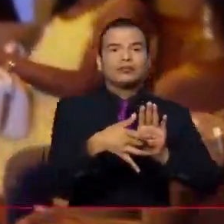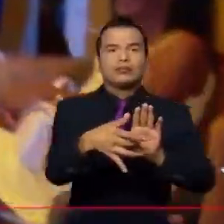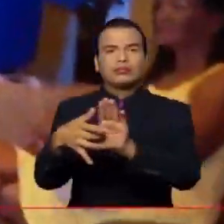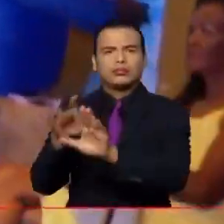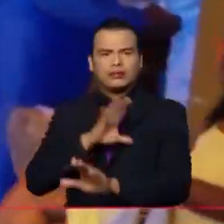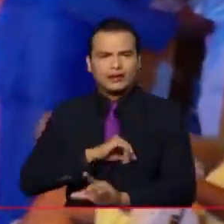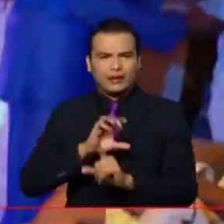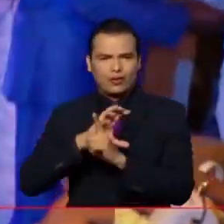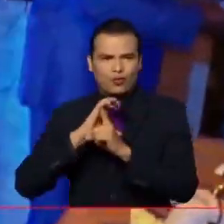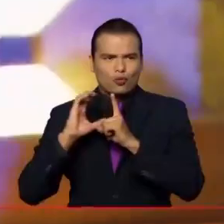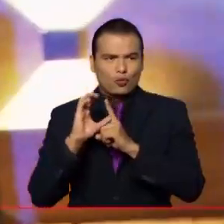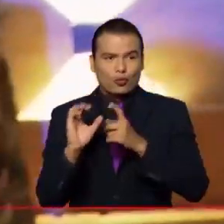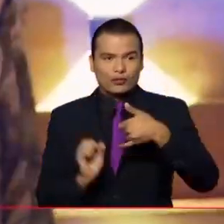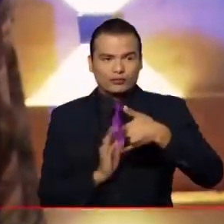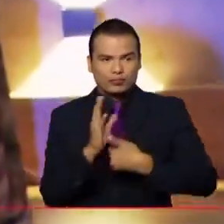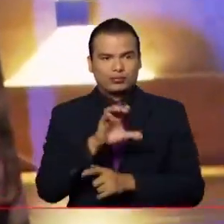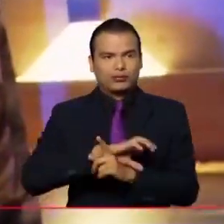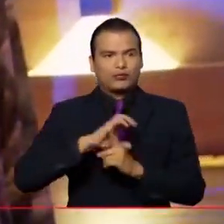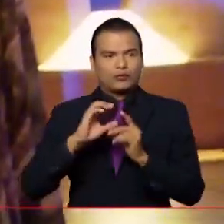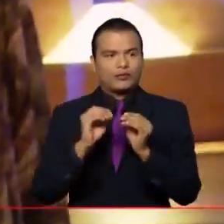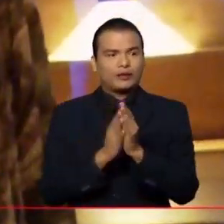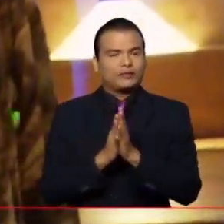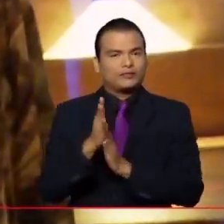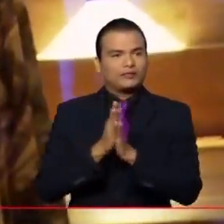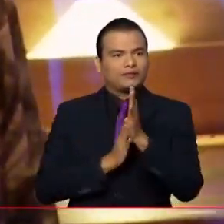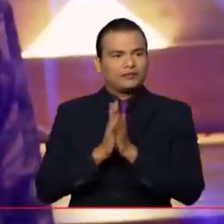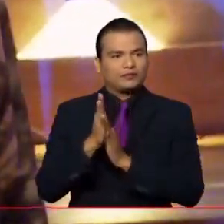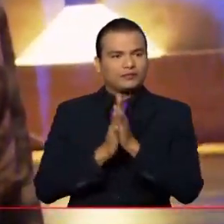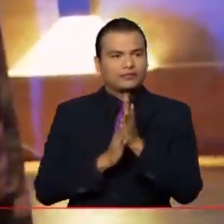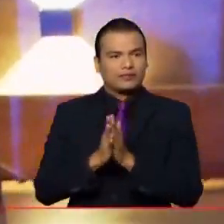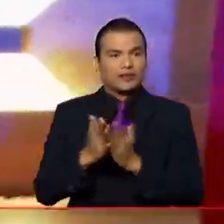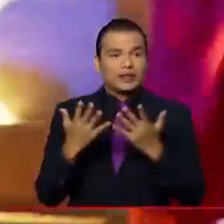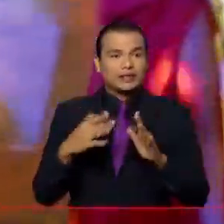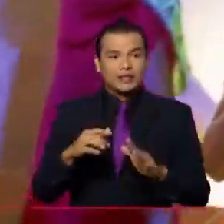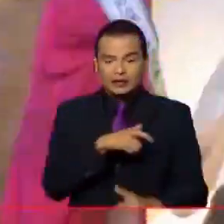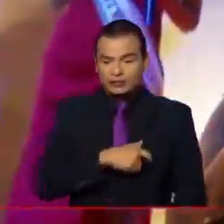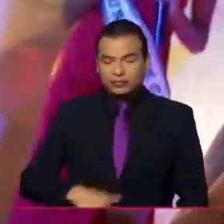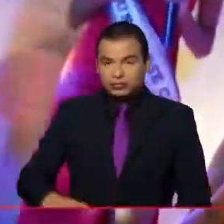así como prepararse para participar del concurso de Señorita Valle.